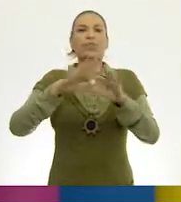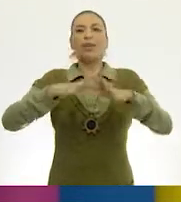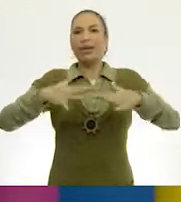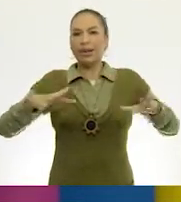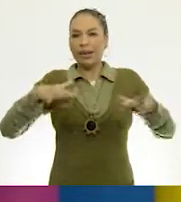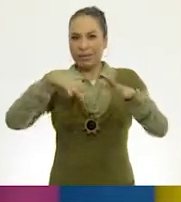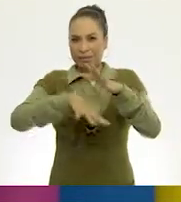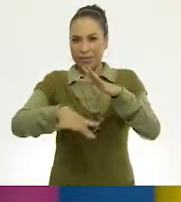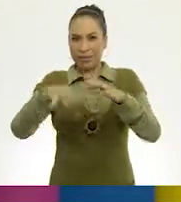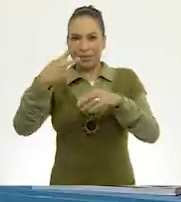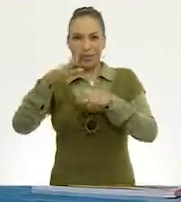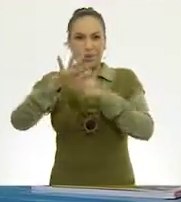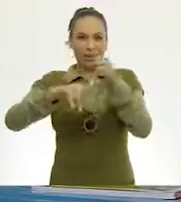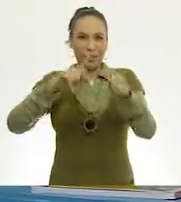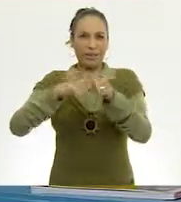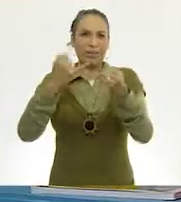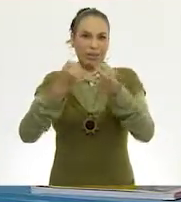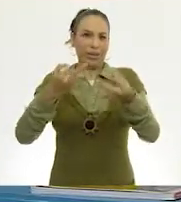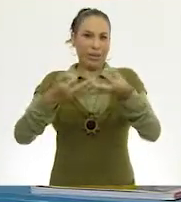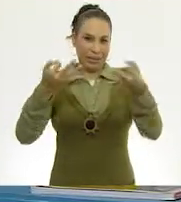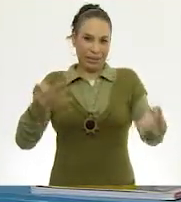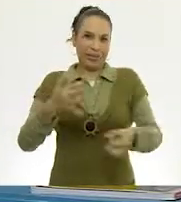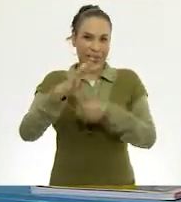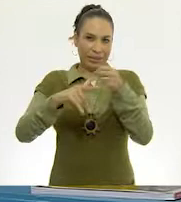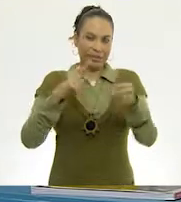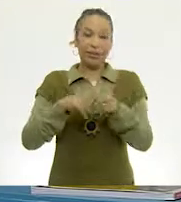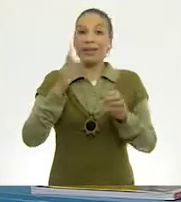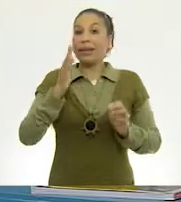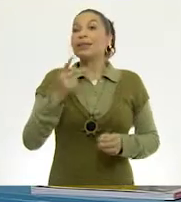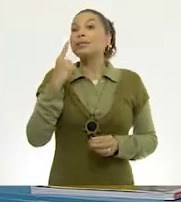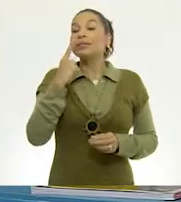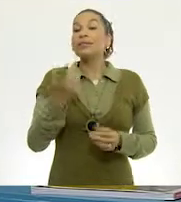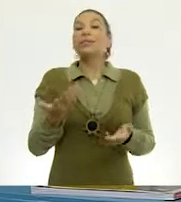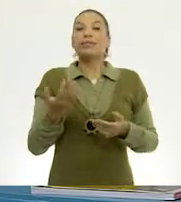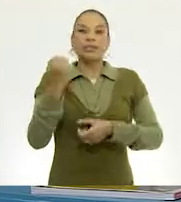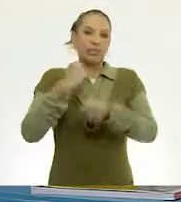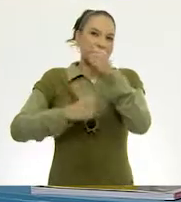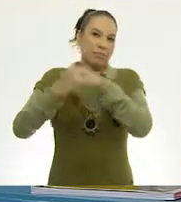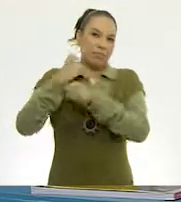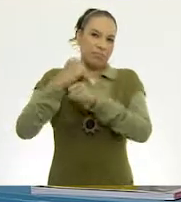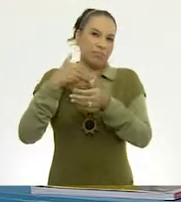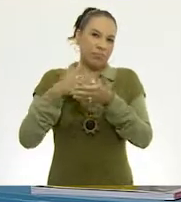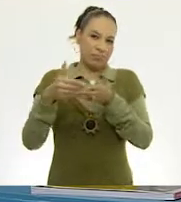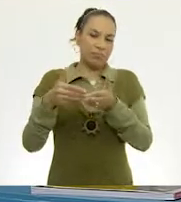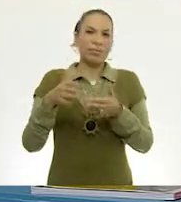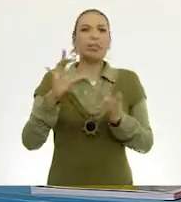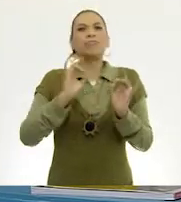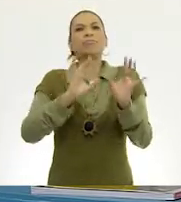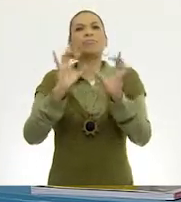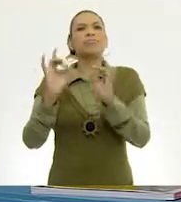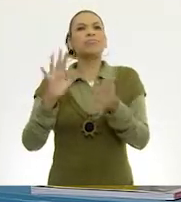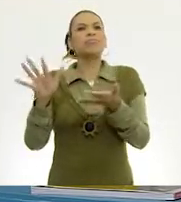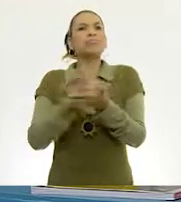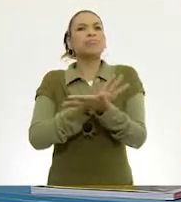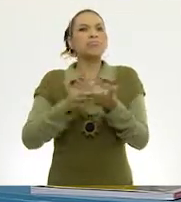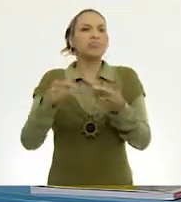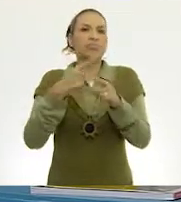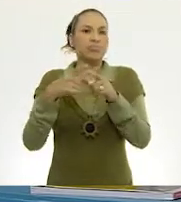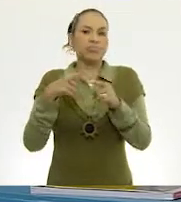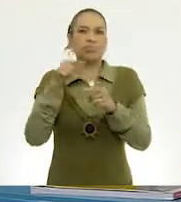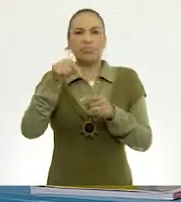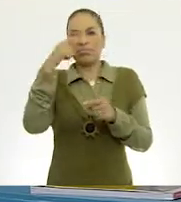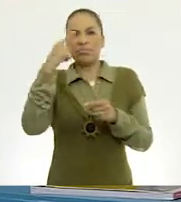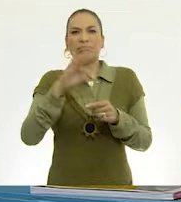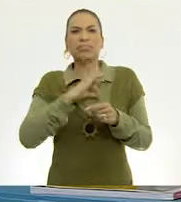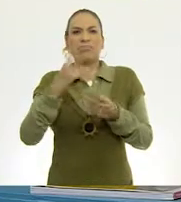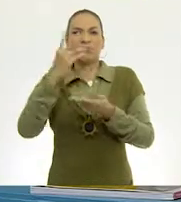y terrestres. Muy bien, entonces ya vimos que desde hace millones de años han ocurrido extinciones y que estas son parte